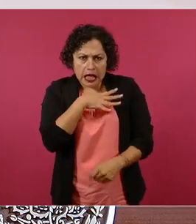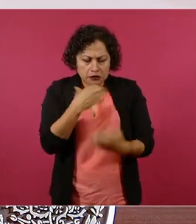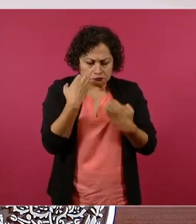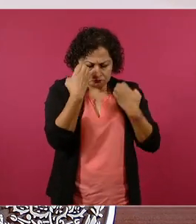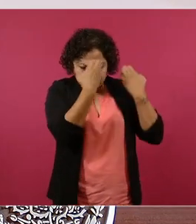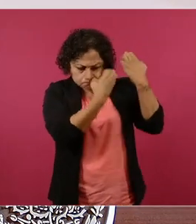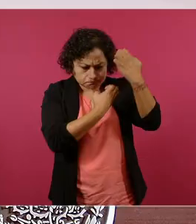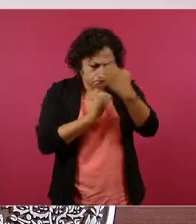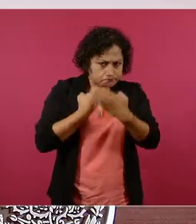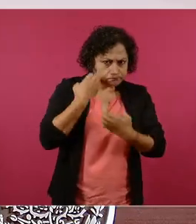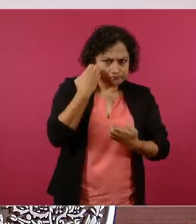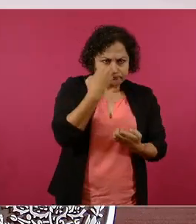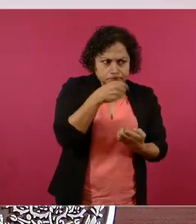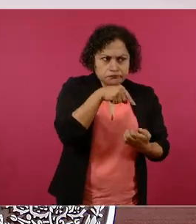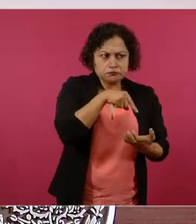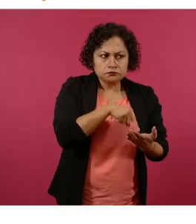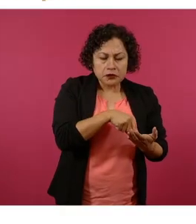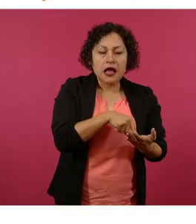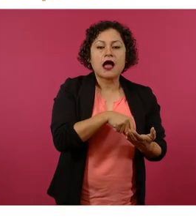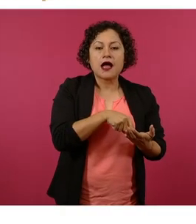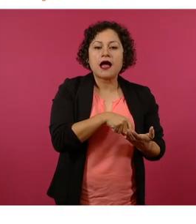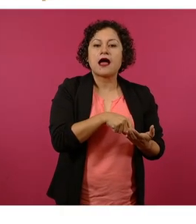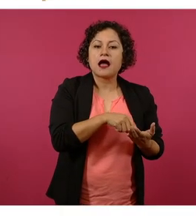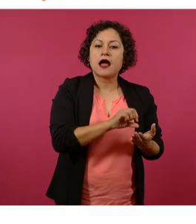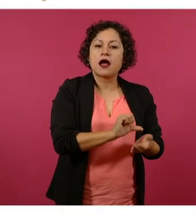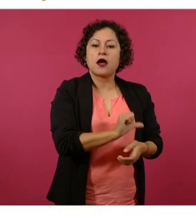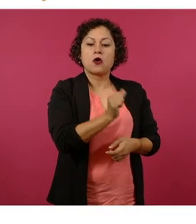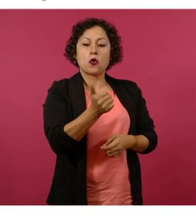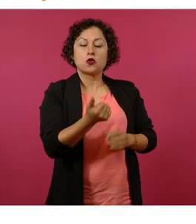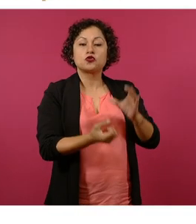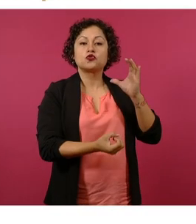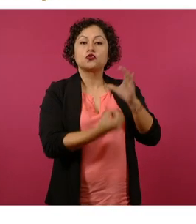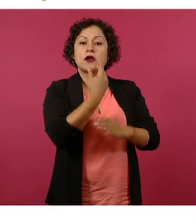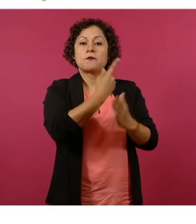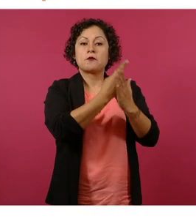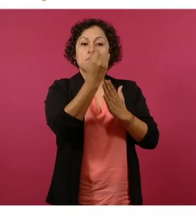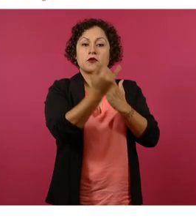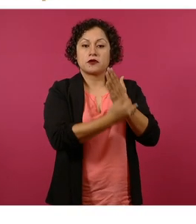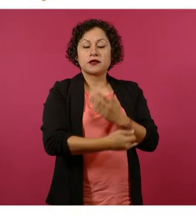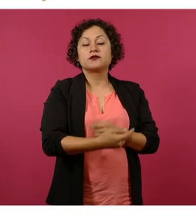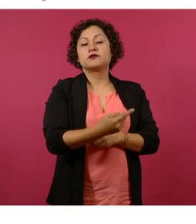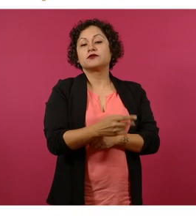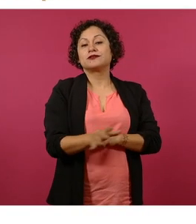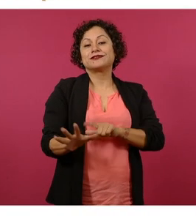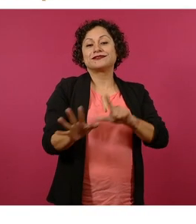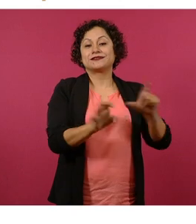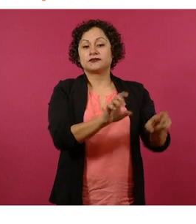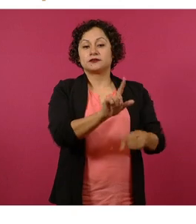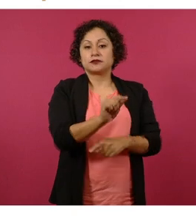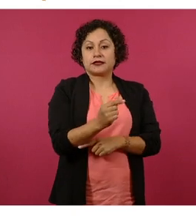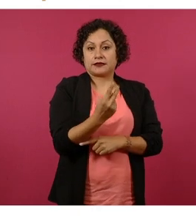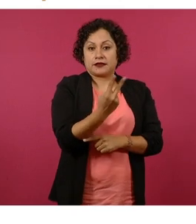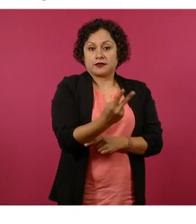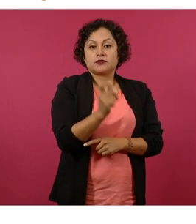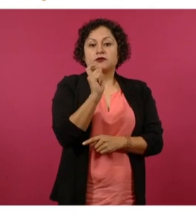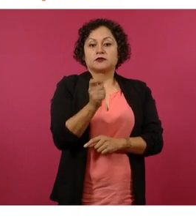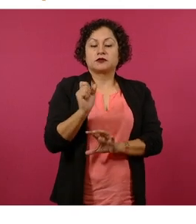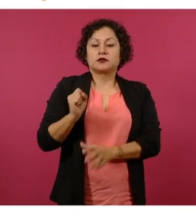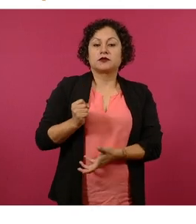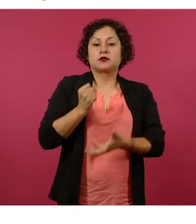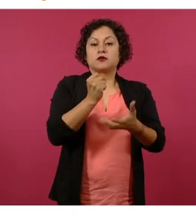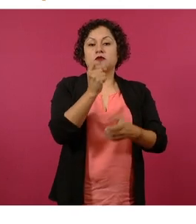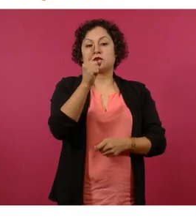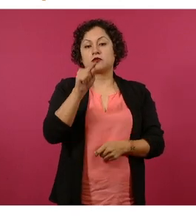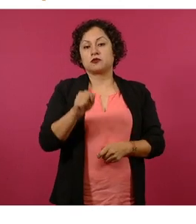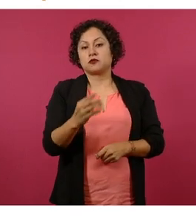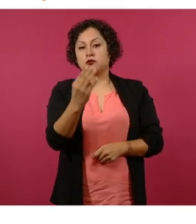desarrollar una biblioteca de nuevos proyectos tenemos 772 proyectos que totalizan 1.9 billones de